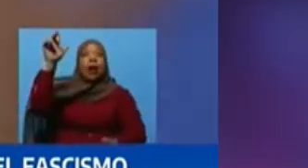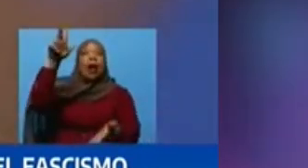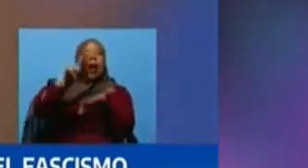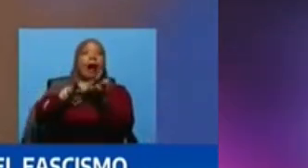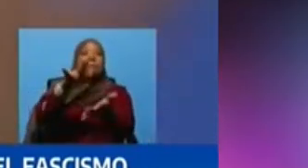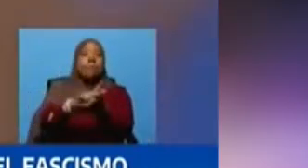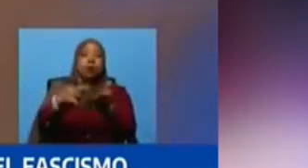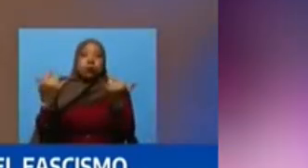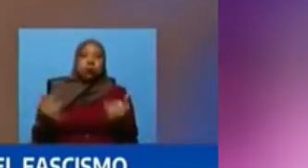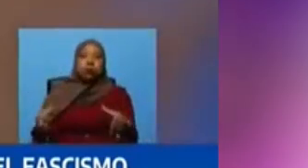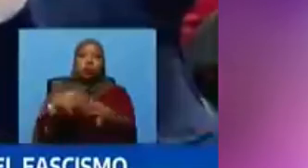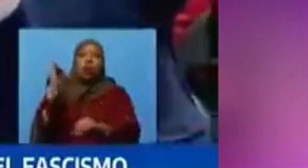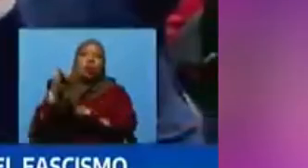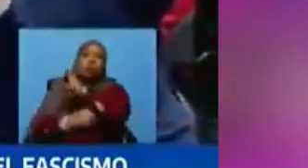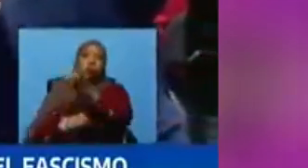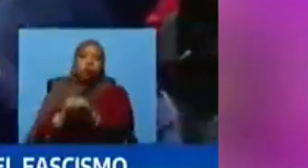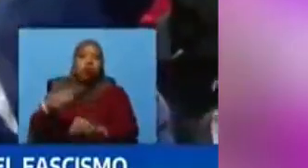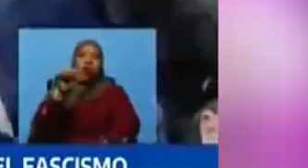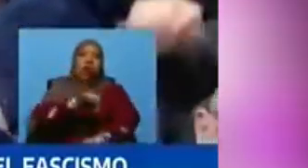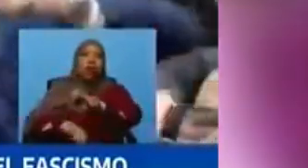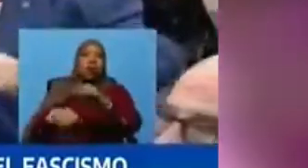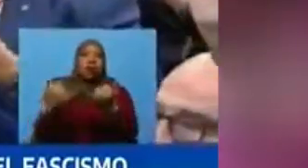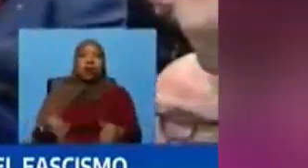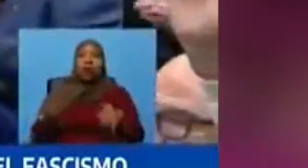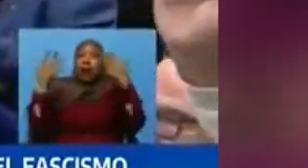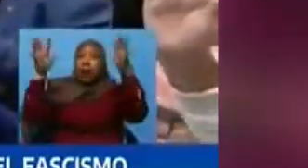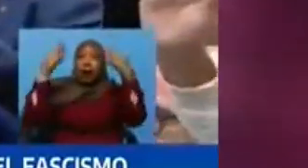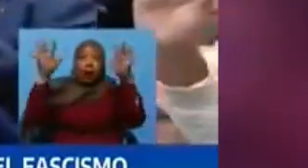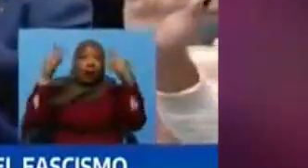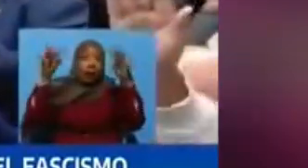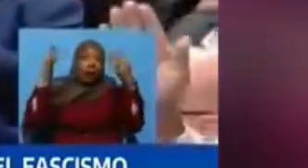Aprobada, se crea la Internacional Antifascista.